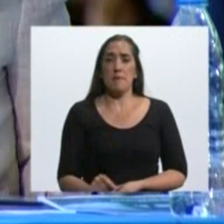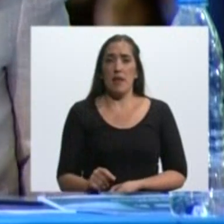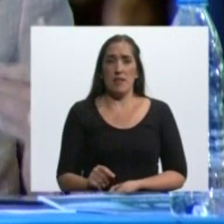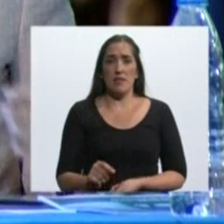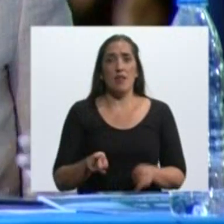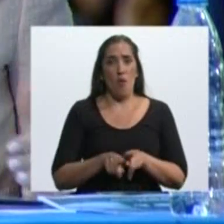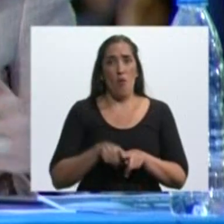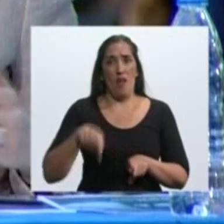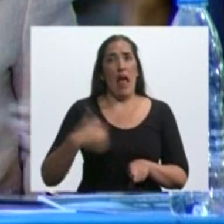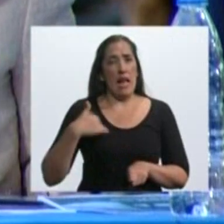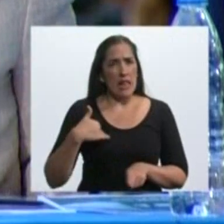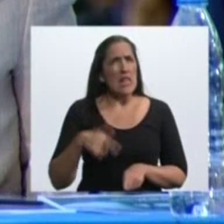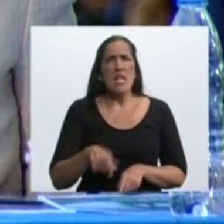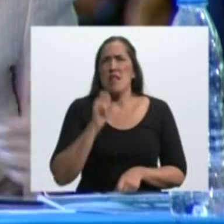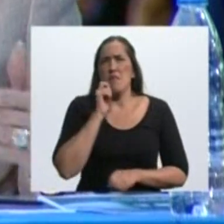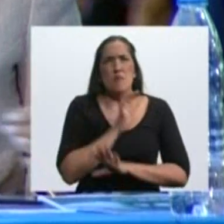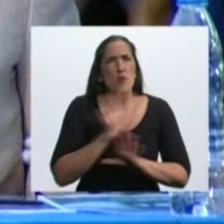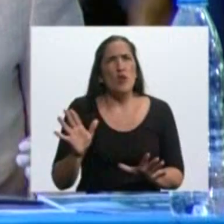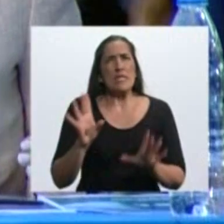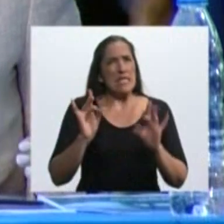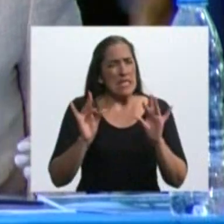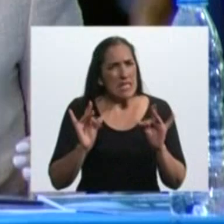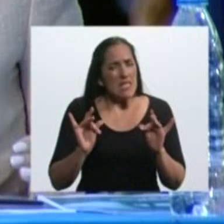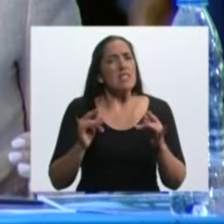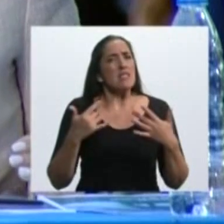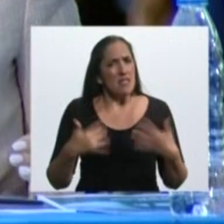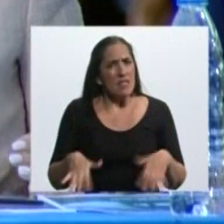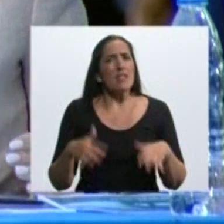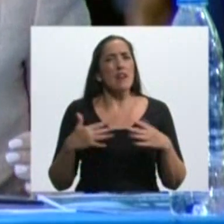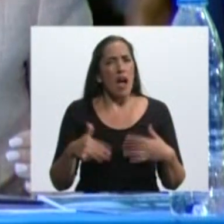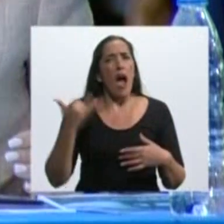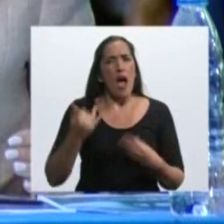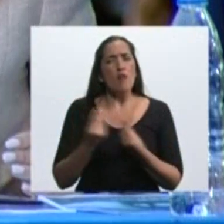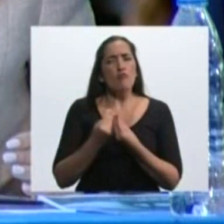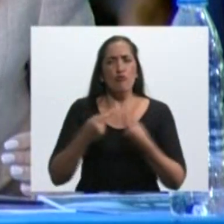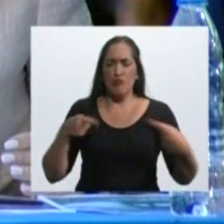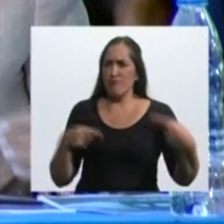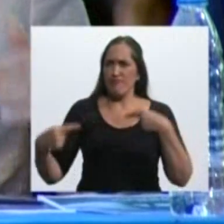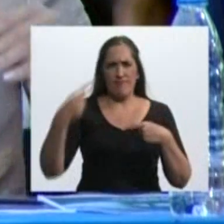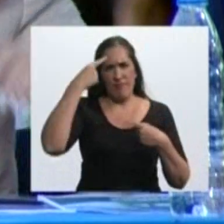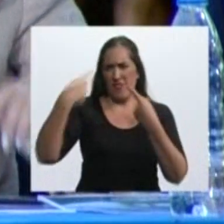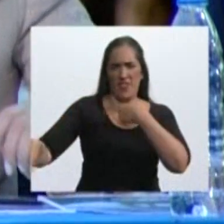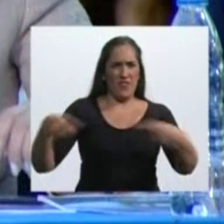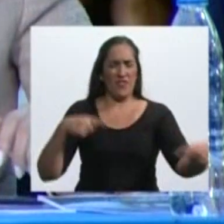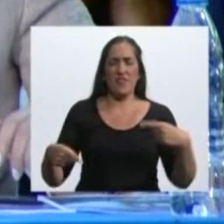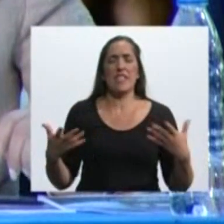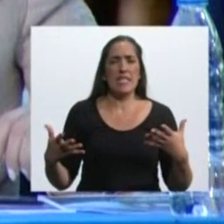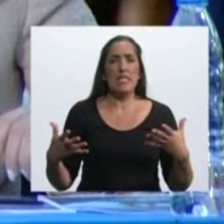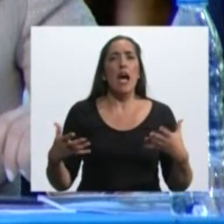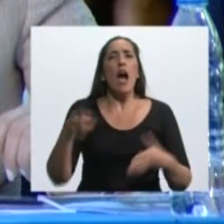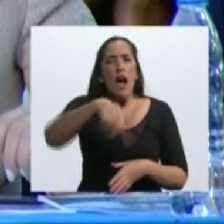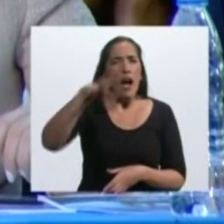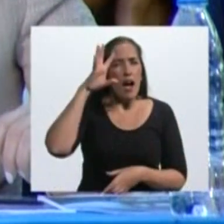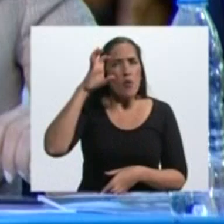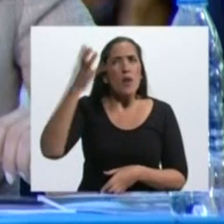como nosotros, complejo, maravilloso, pero con muchas veces con muchas contradicciones. Y recuerdo además el origen de la tarjeta